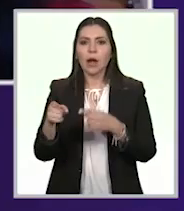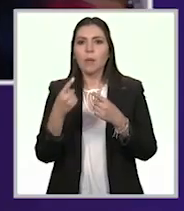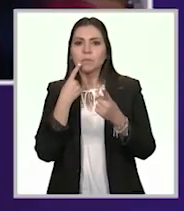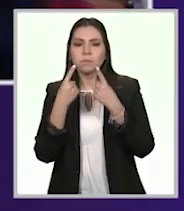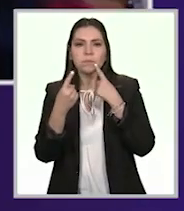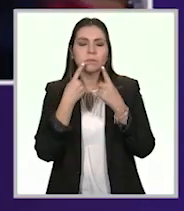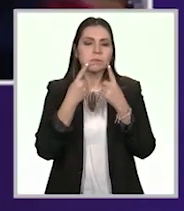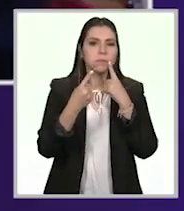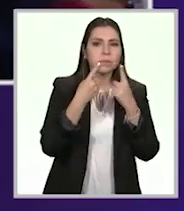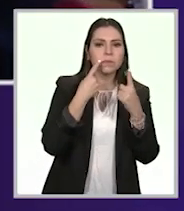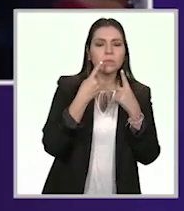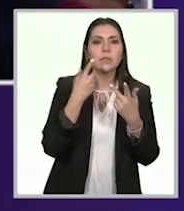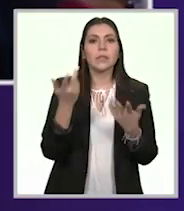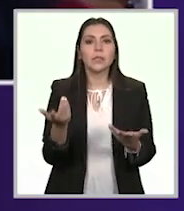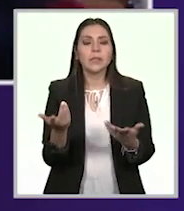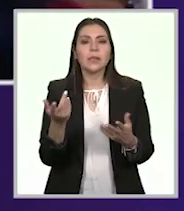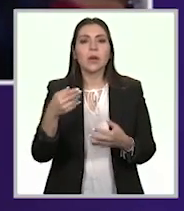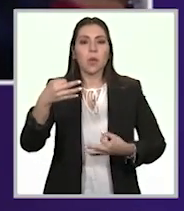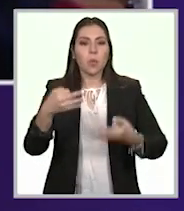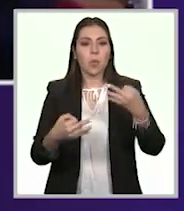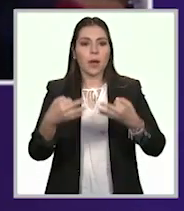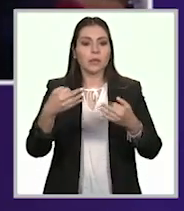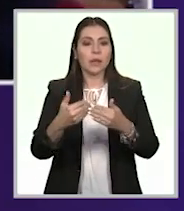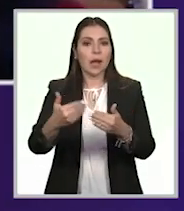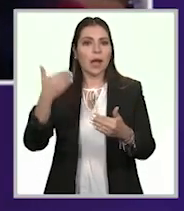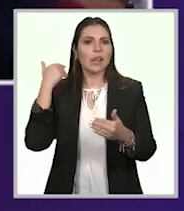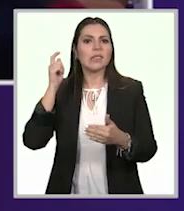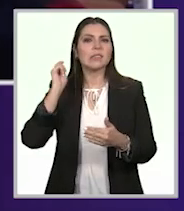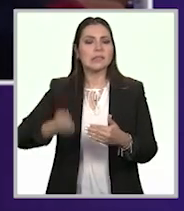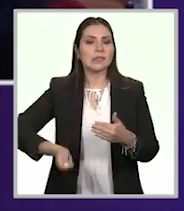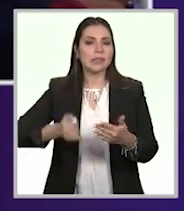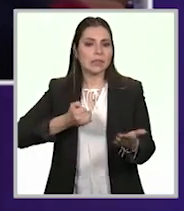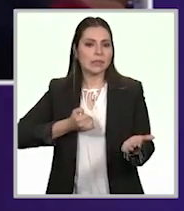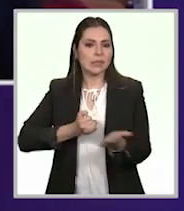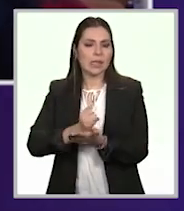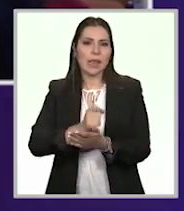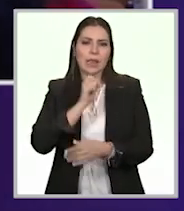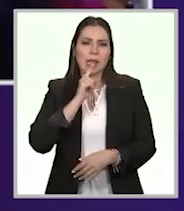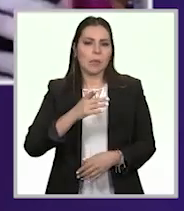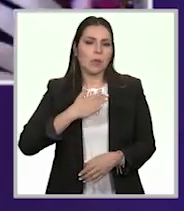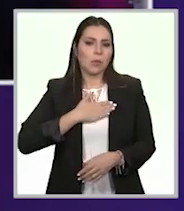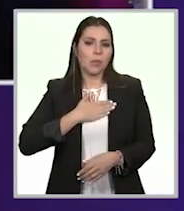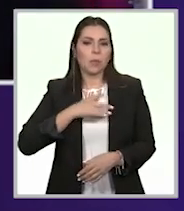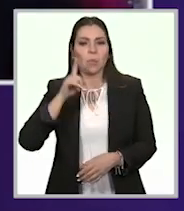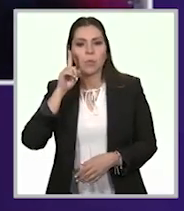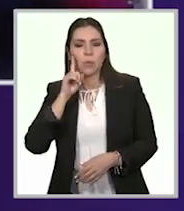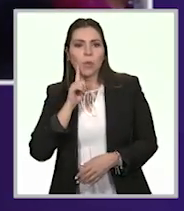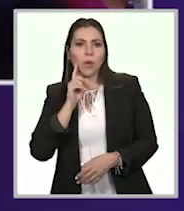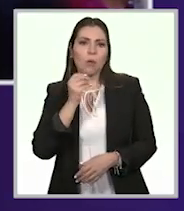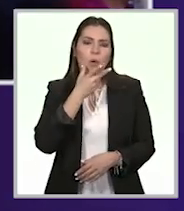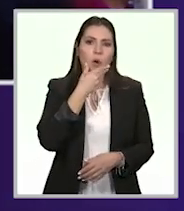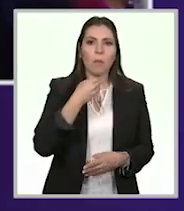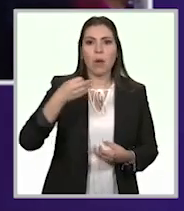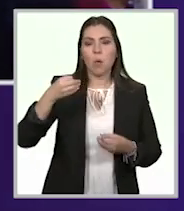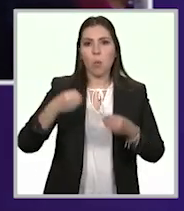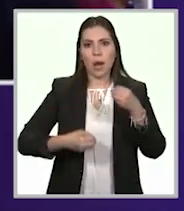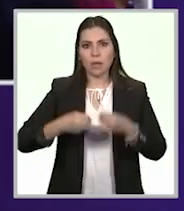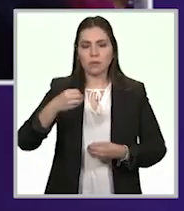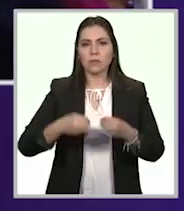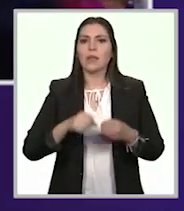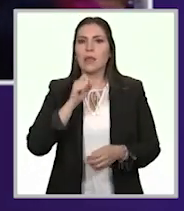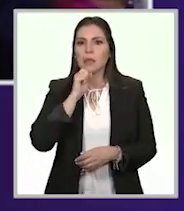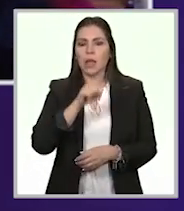con una deferencia respecto de lo que decidió el juez previo, incluso tú mismo como juez o